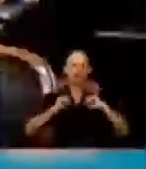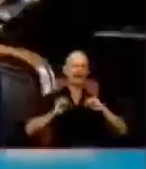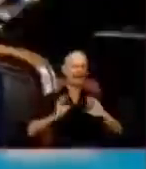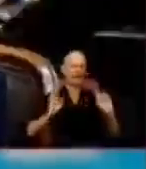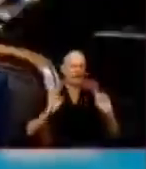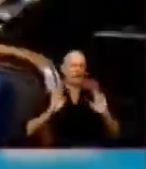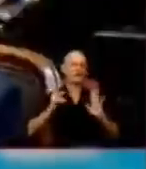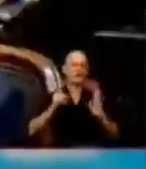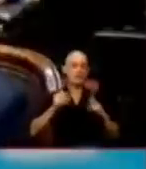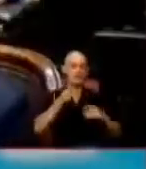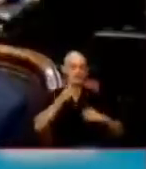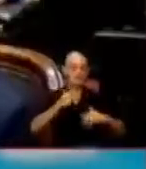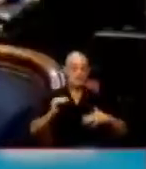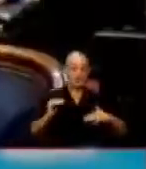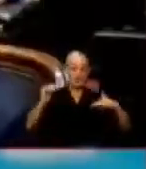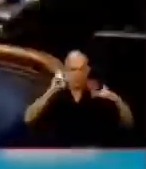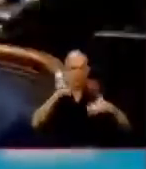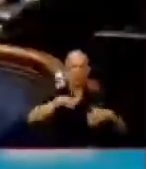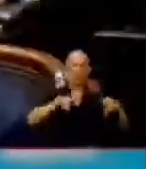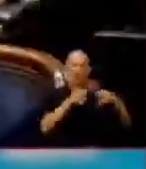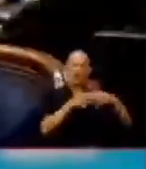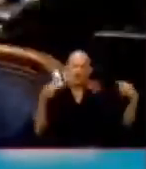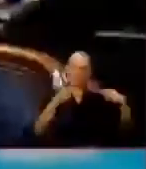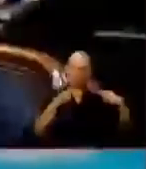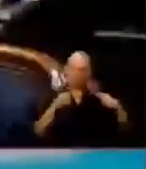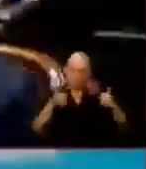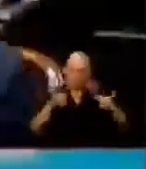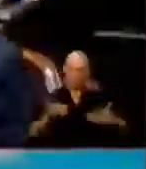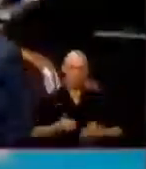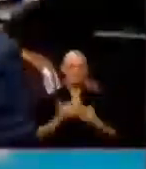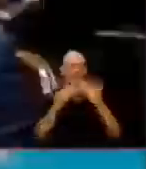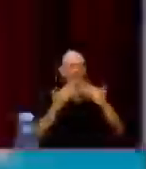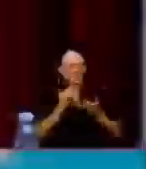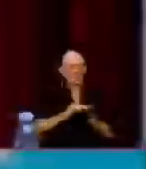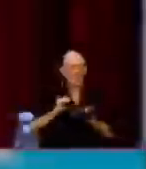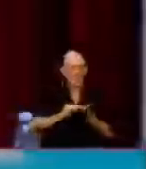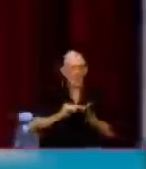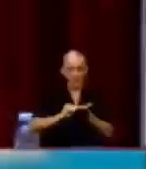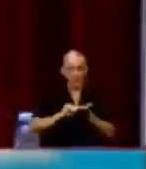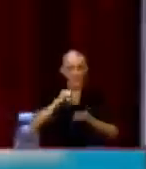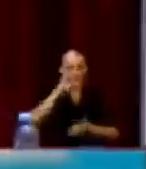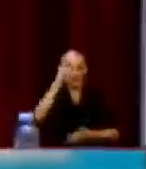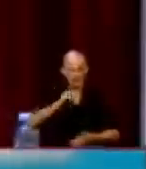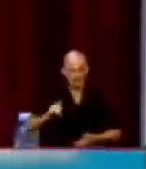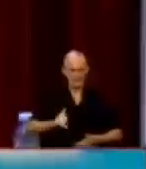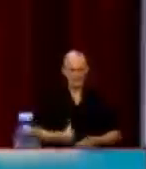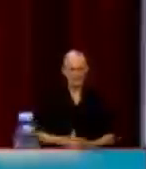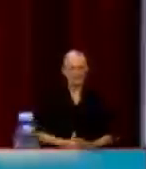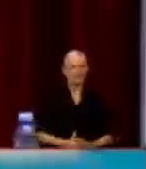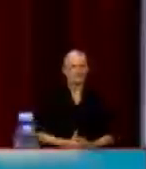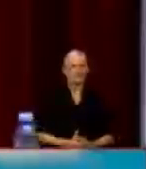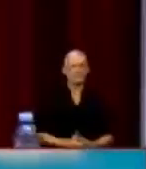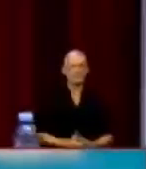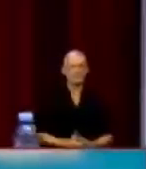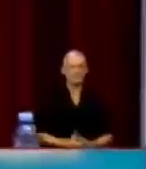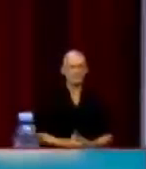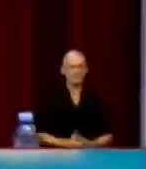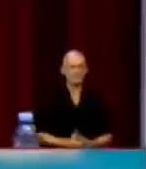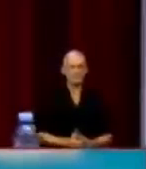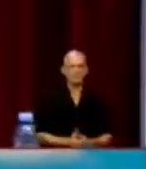No estoy hablando de eso. Lo que hablamos de si Argentina, Ratazzi dice, Argentina no va a Venezuela por la última elección. A ver,